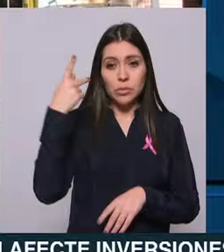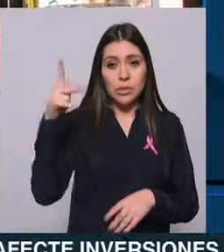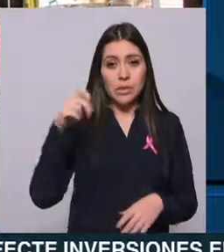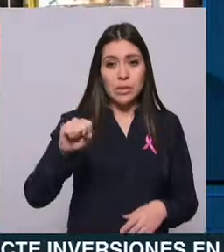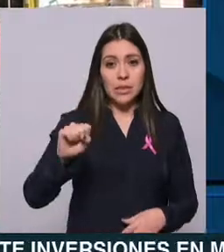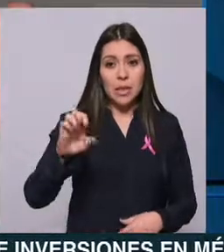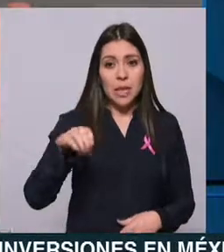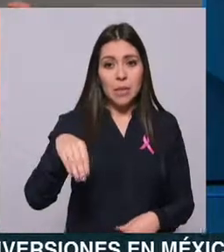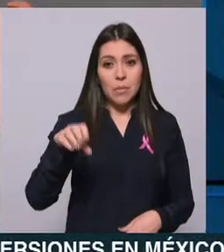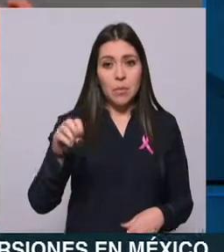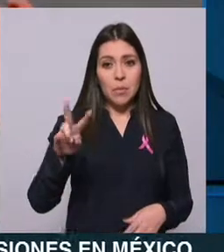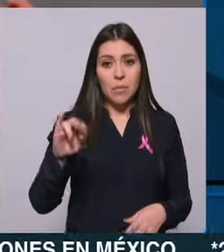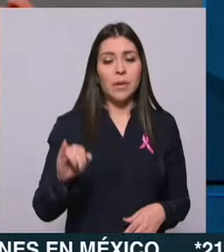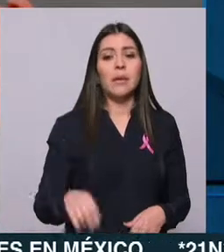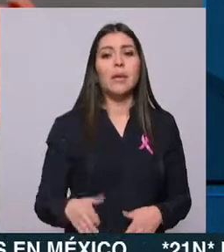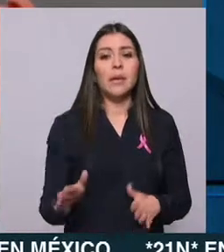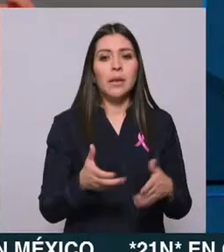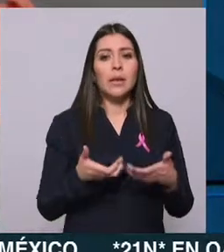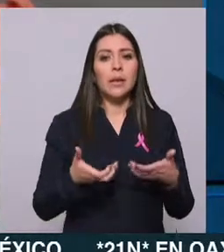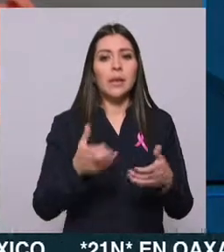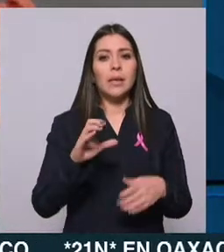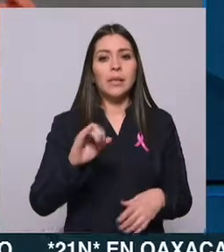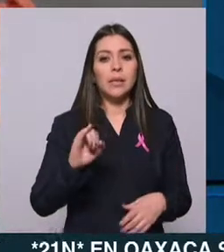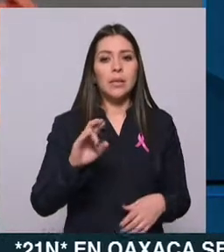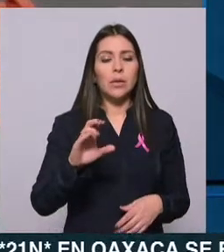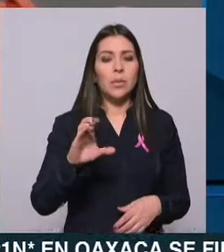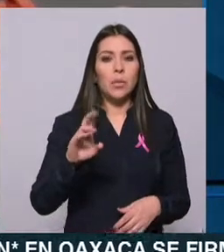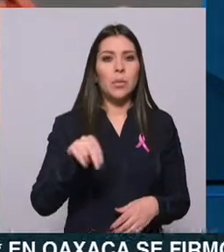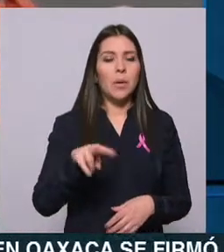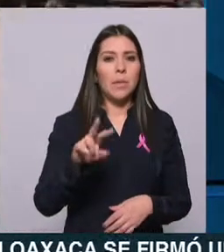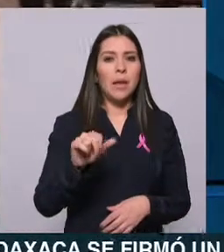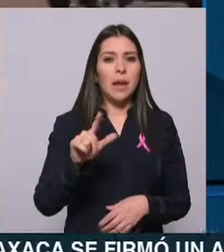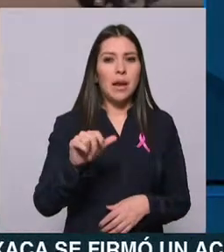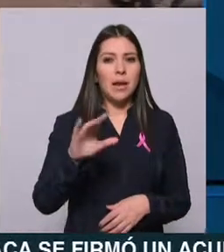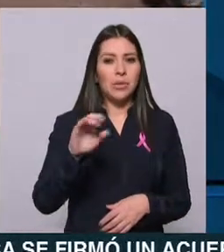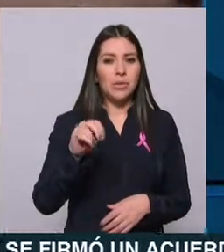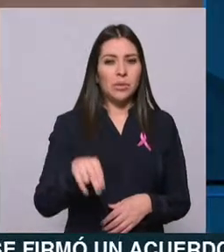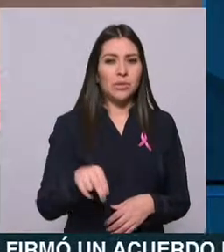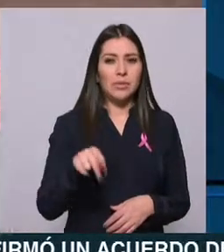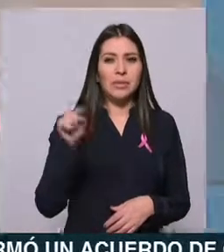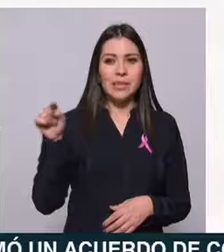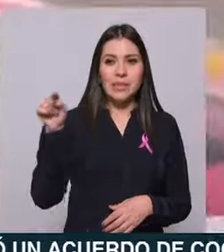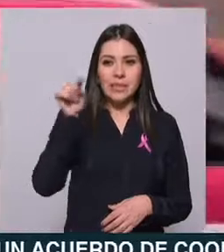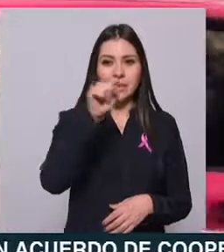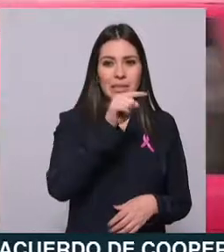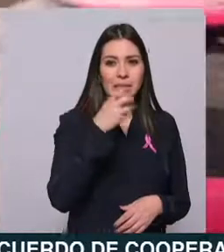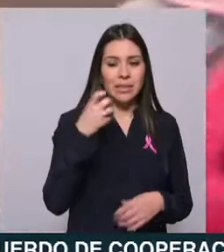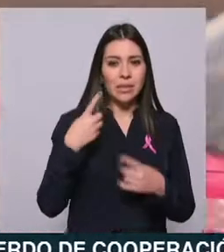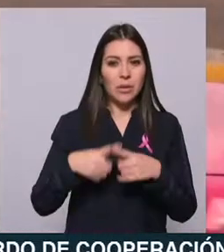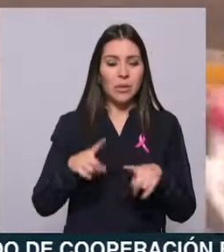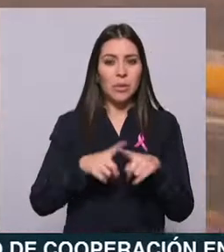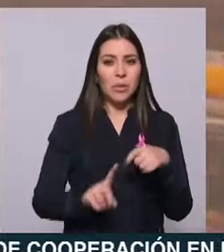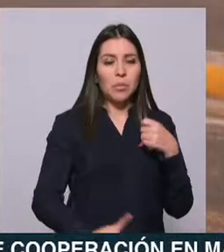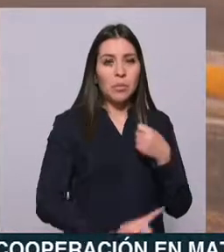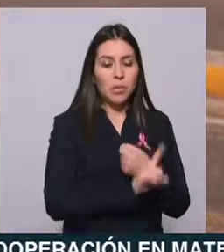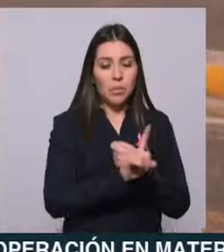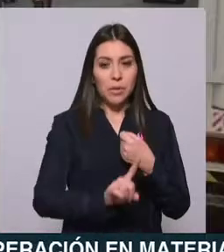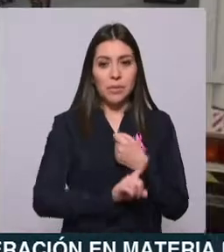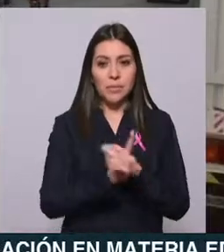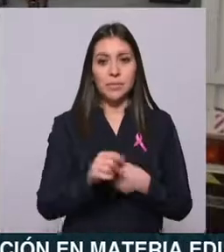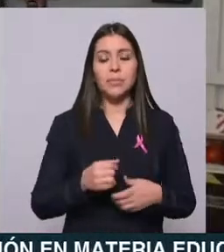zona de circunvalación. Circunvalación. Pese a tener estos grandes problemas, tenemos